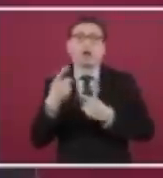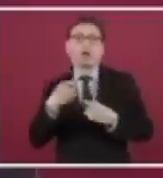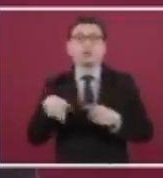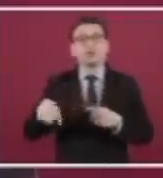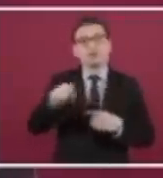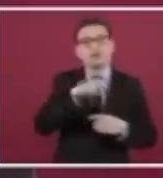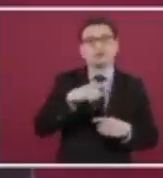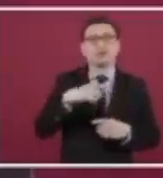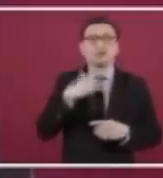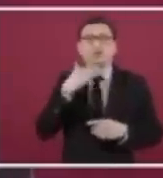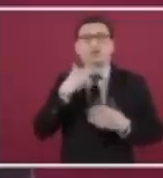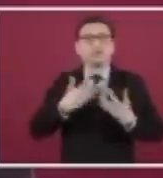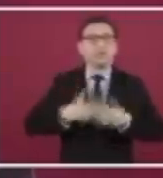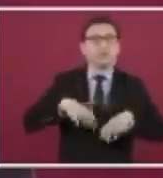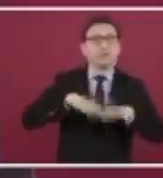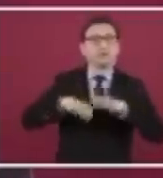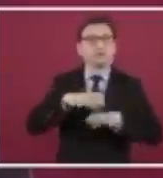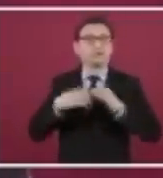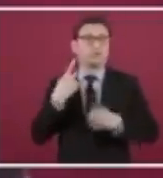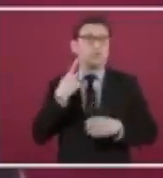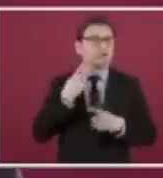corrupción,